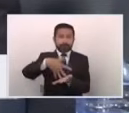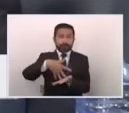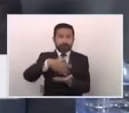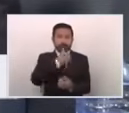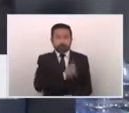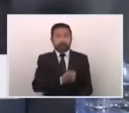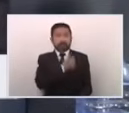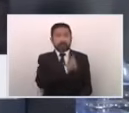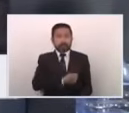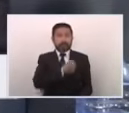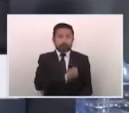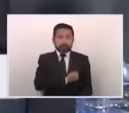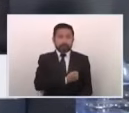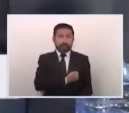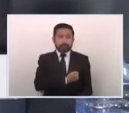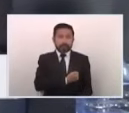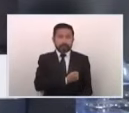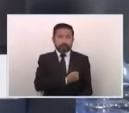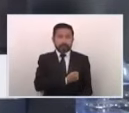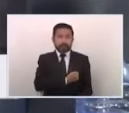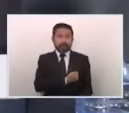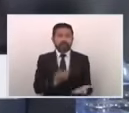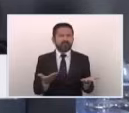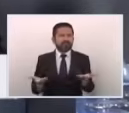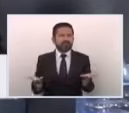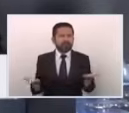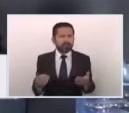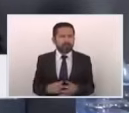estaba sufriendo, lo que hizo